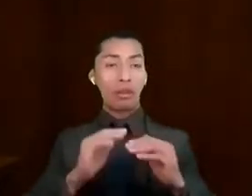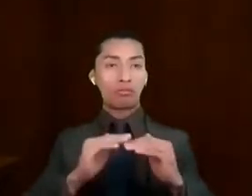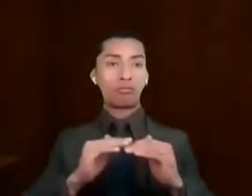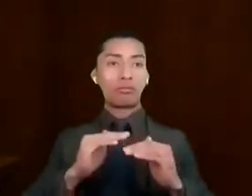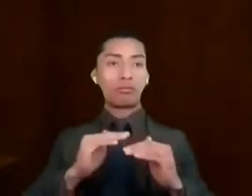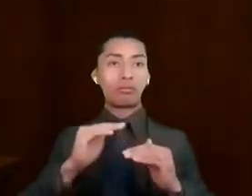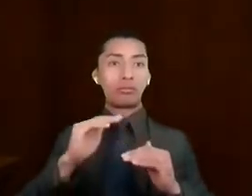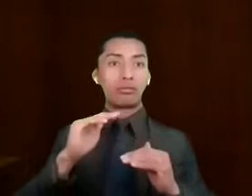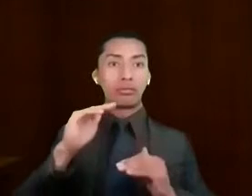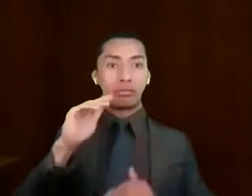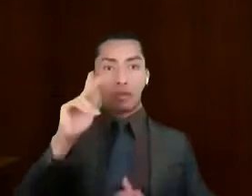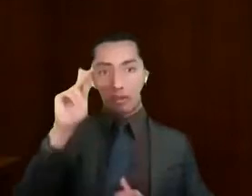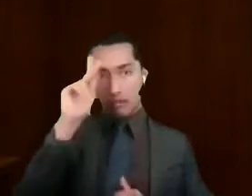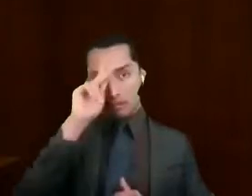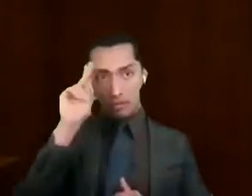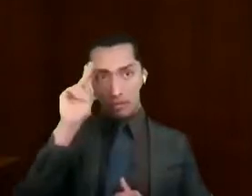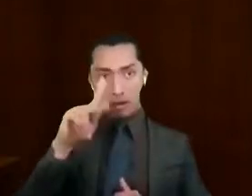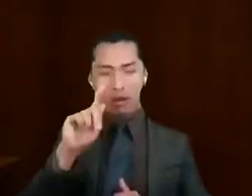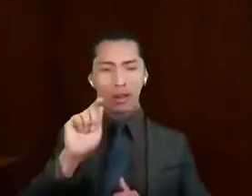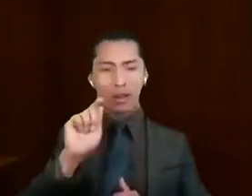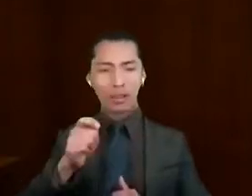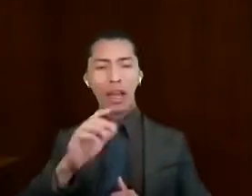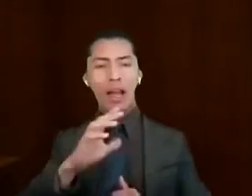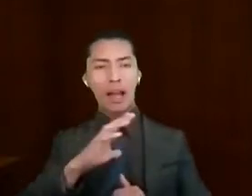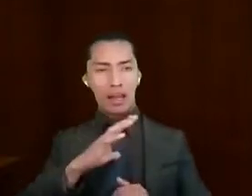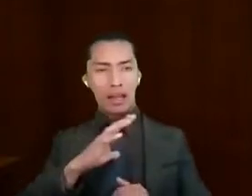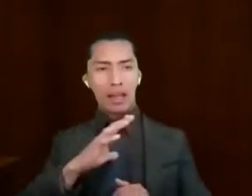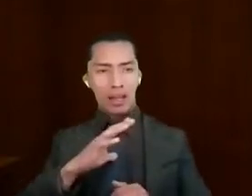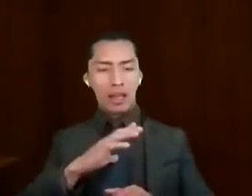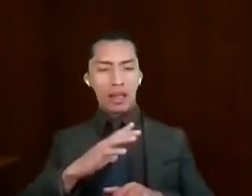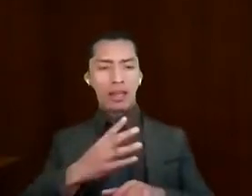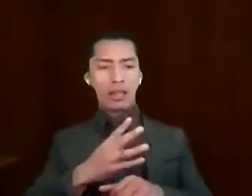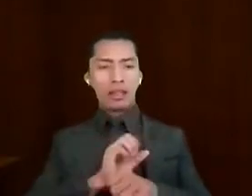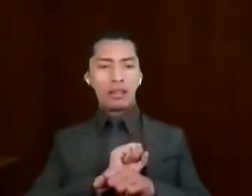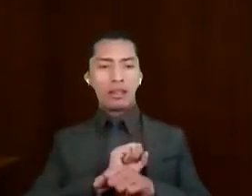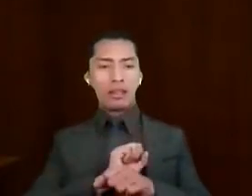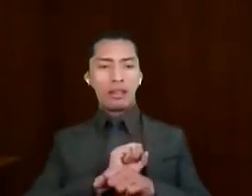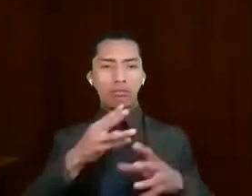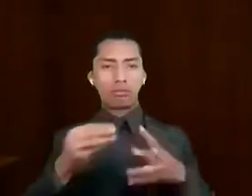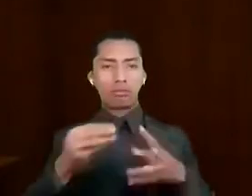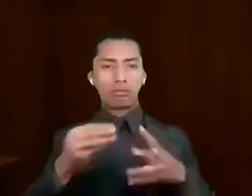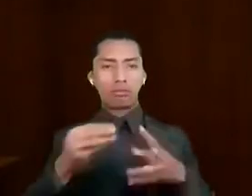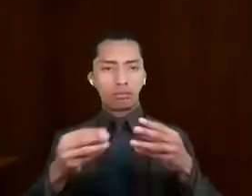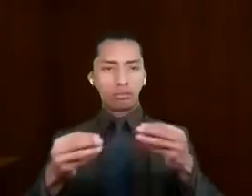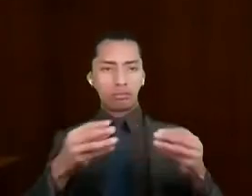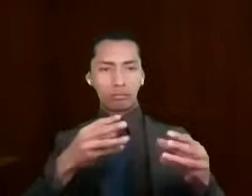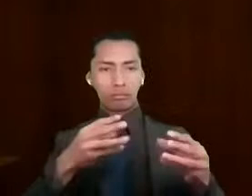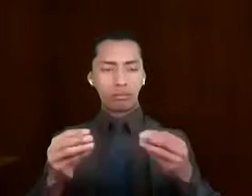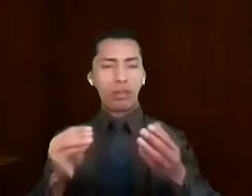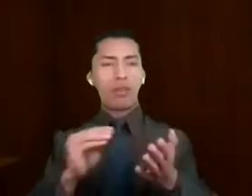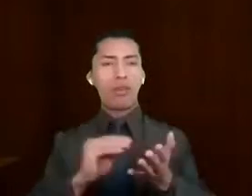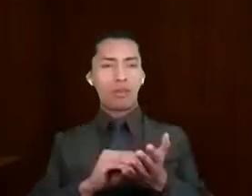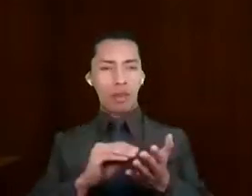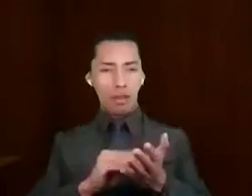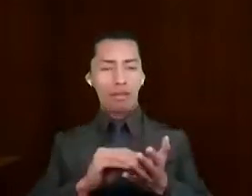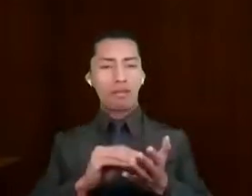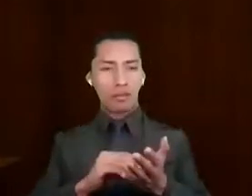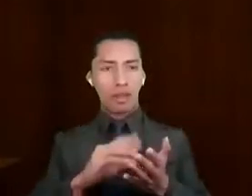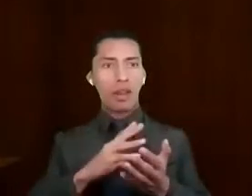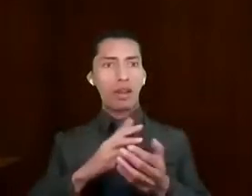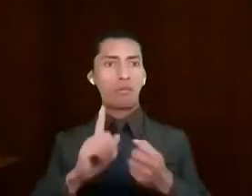tema de la contingencia sanitaria de la pandemia, que todavía sigue dejando estragos y no